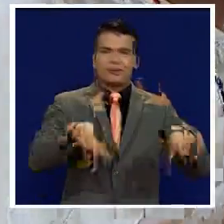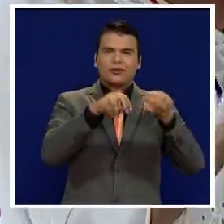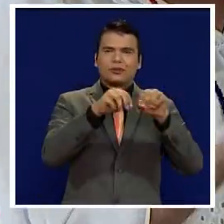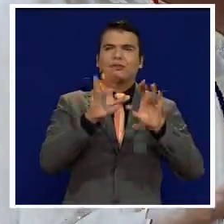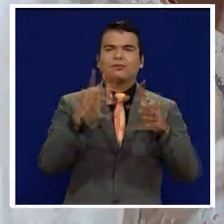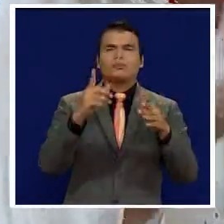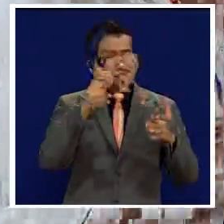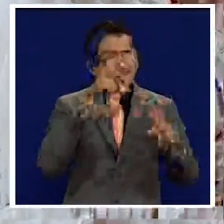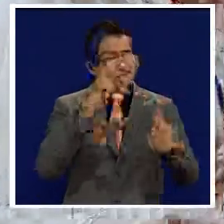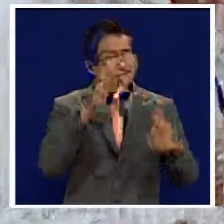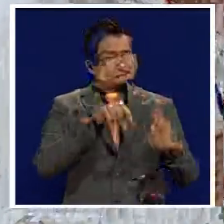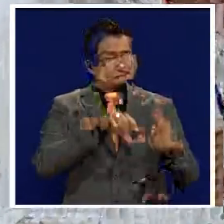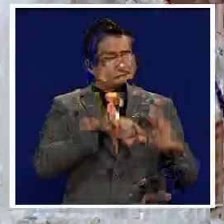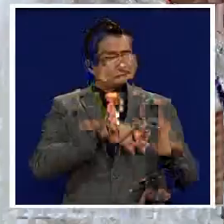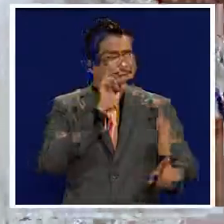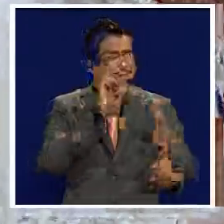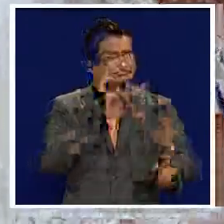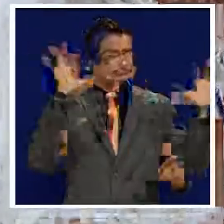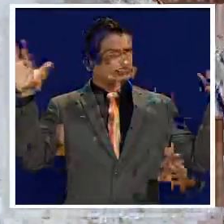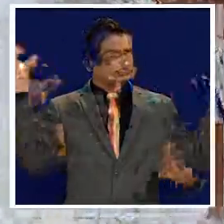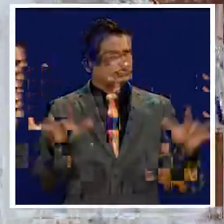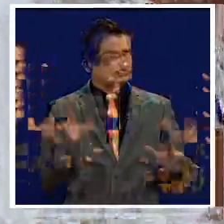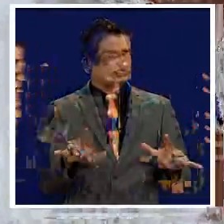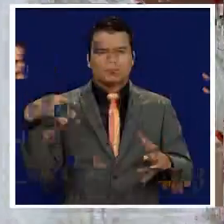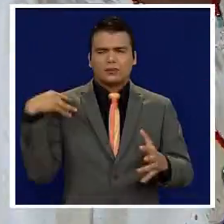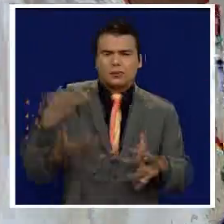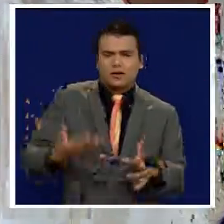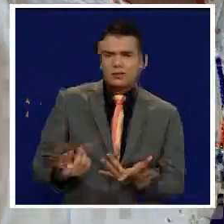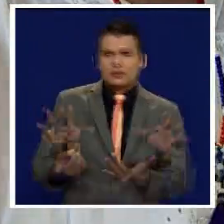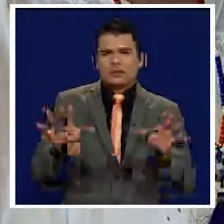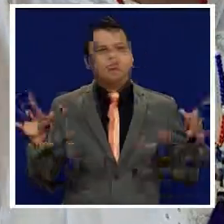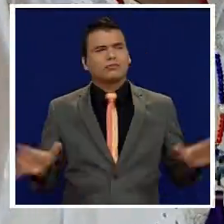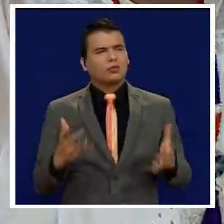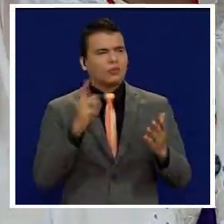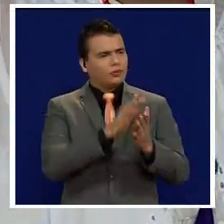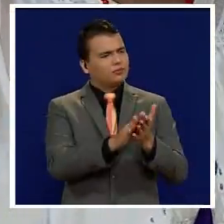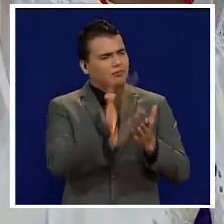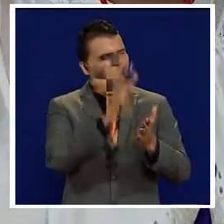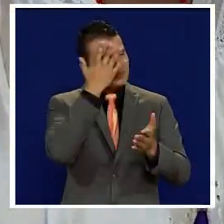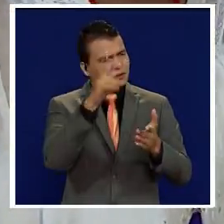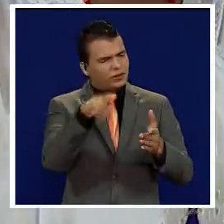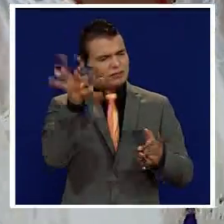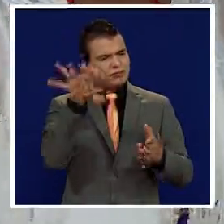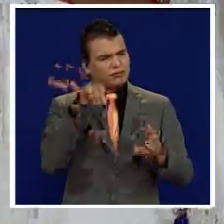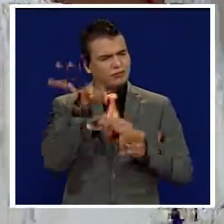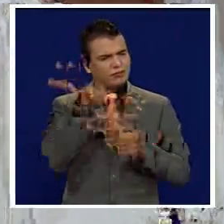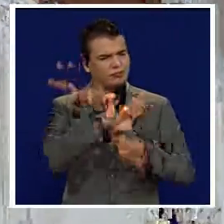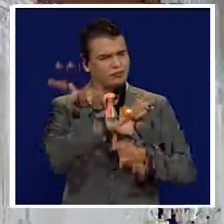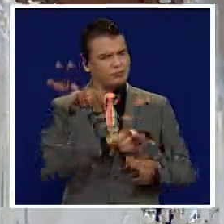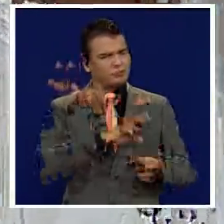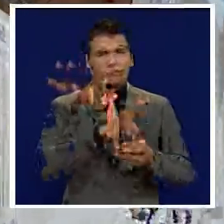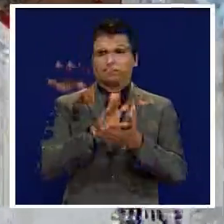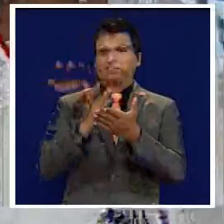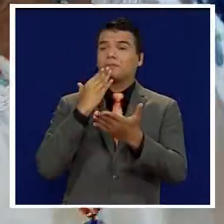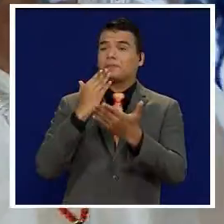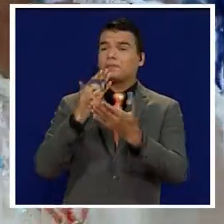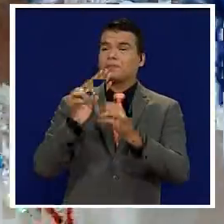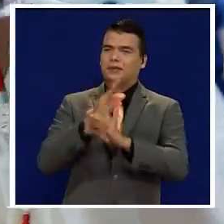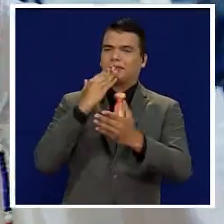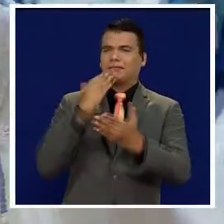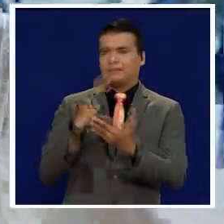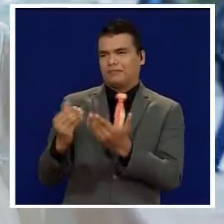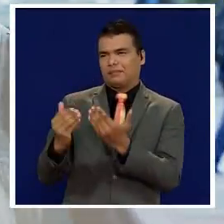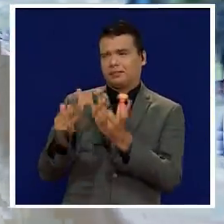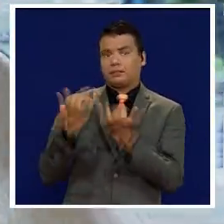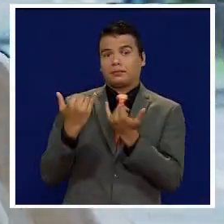acogen Cali, la capital Valle del Cauca, con ustedes su rendición de cuentas. Bueno, Ana María, muchas gracias por esta invitación. Quiero contar que esta Audiencia Nacional de Rendición de